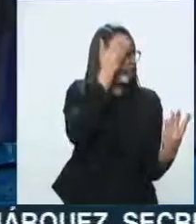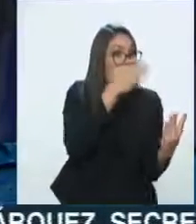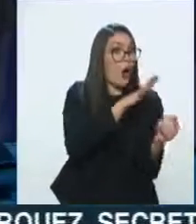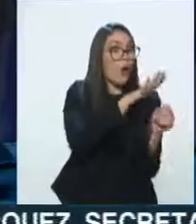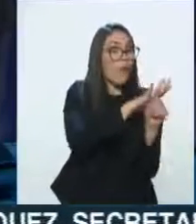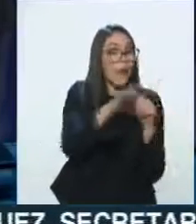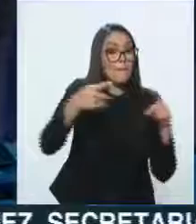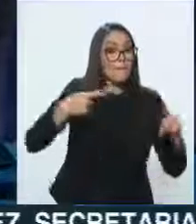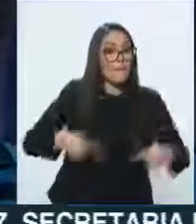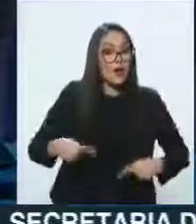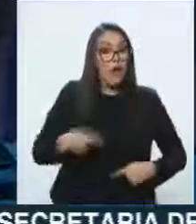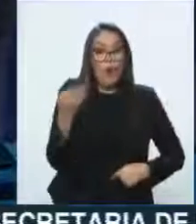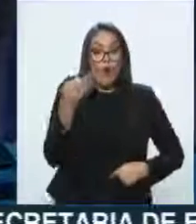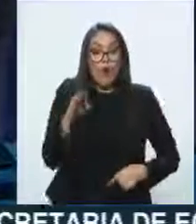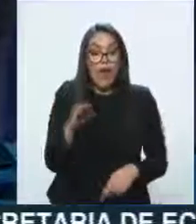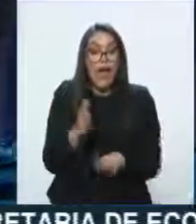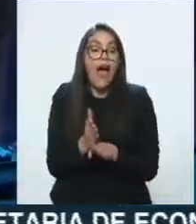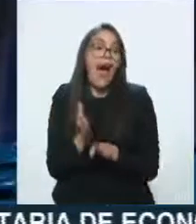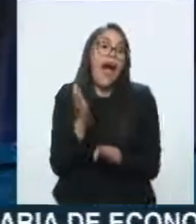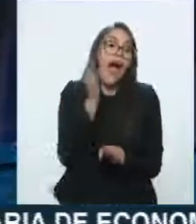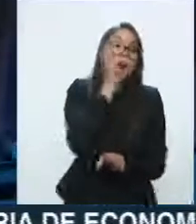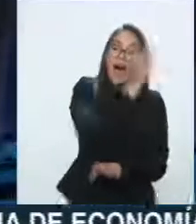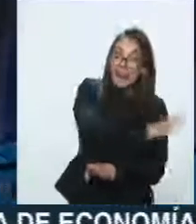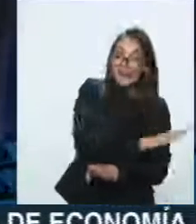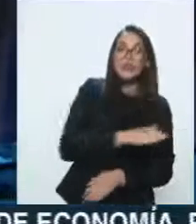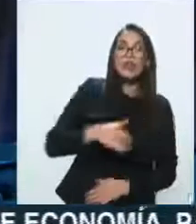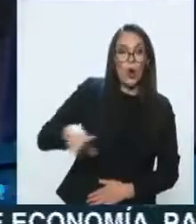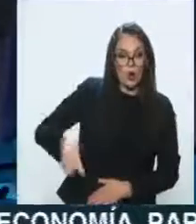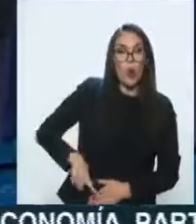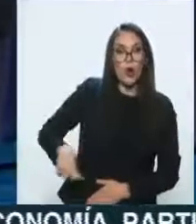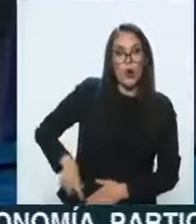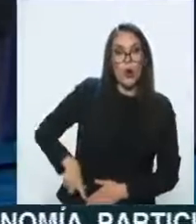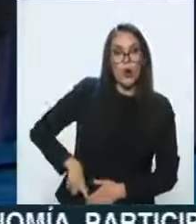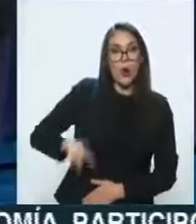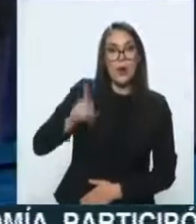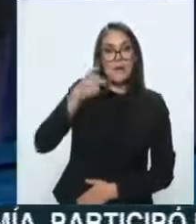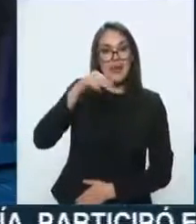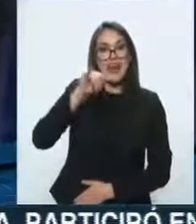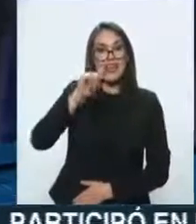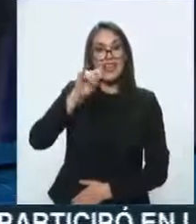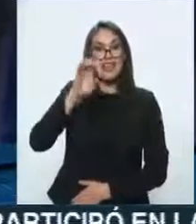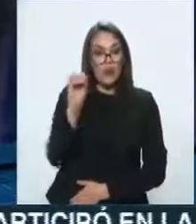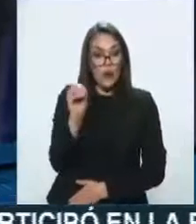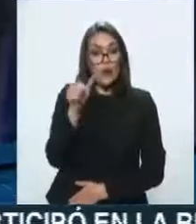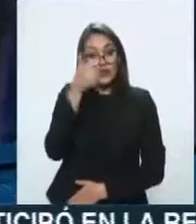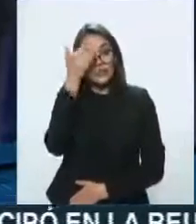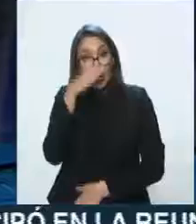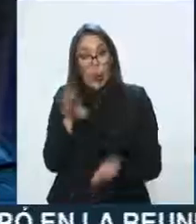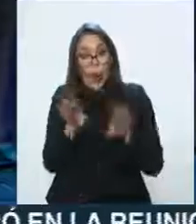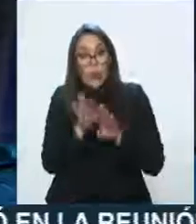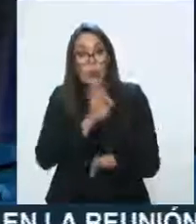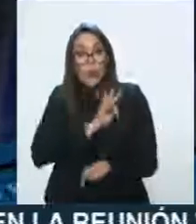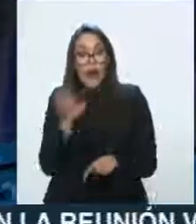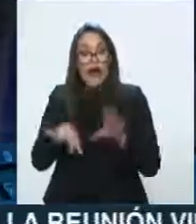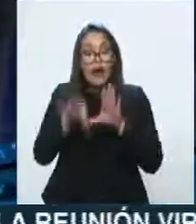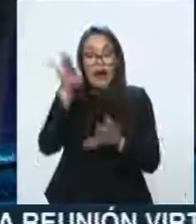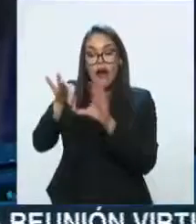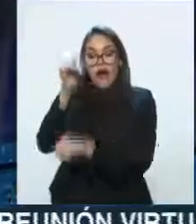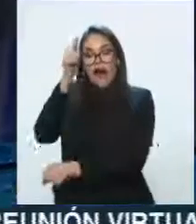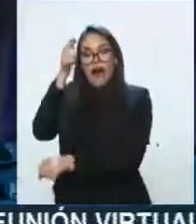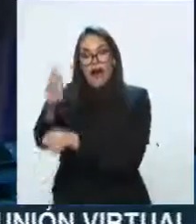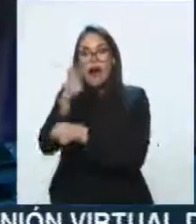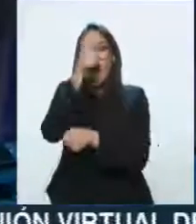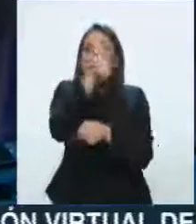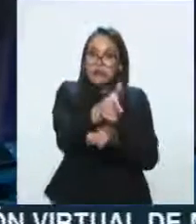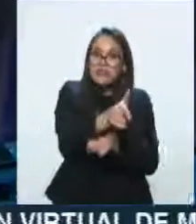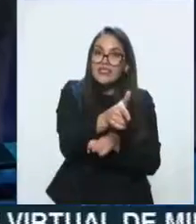crimen organizado durante el sexenio de Peña Nieto, en este caso en específico. Es que tienen mucho dinero para poder pues,